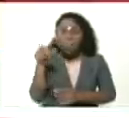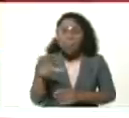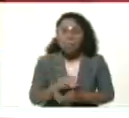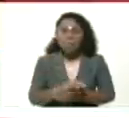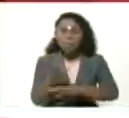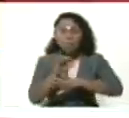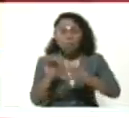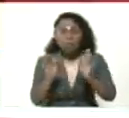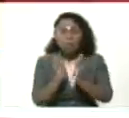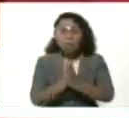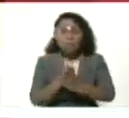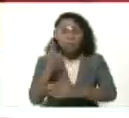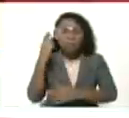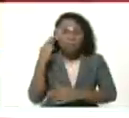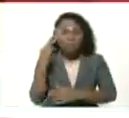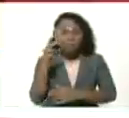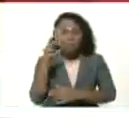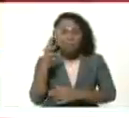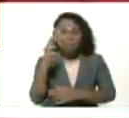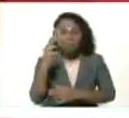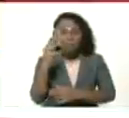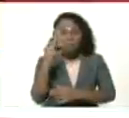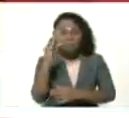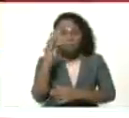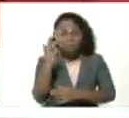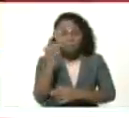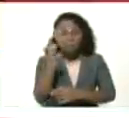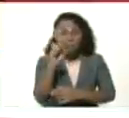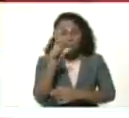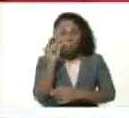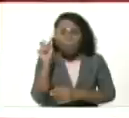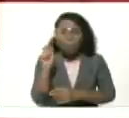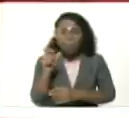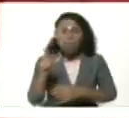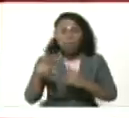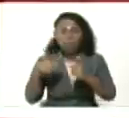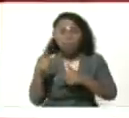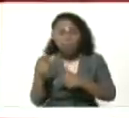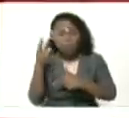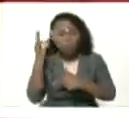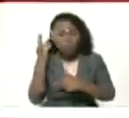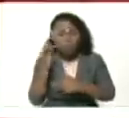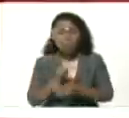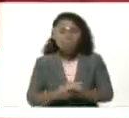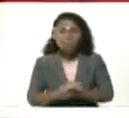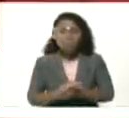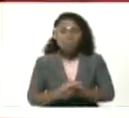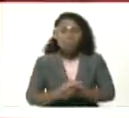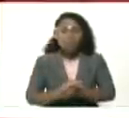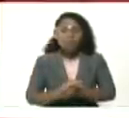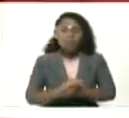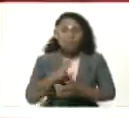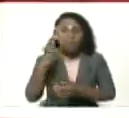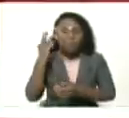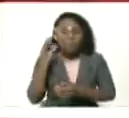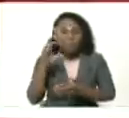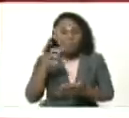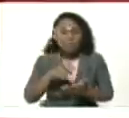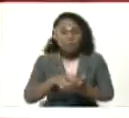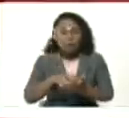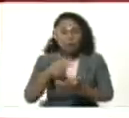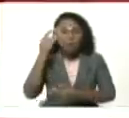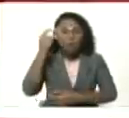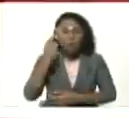San Rafael de Onoto, Yasmina Harris, municipio Santa Rosalía, Janet López, estado